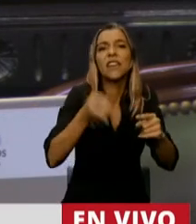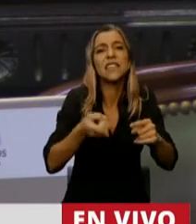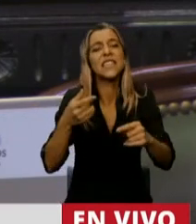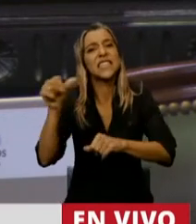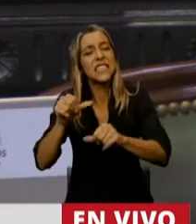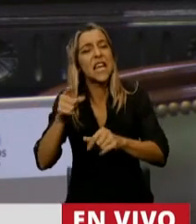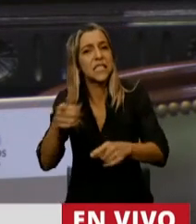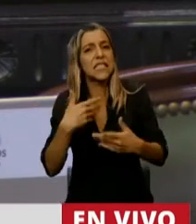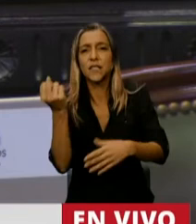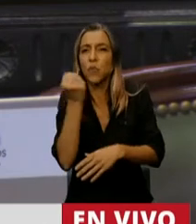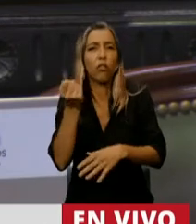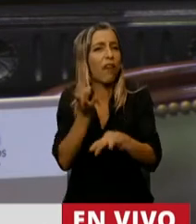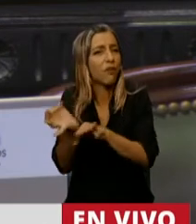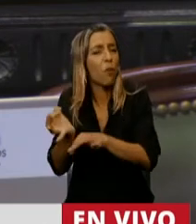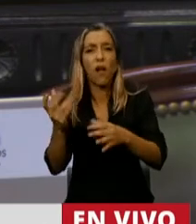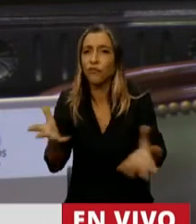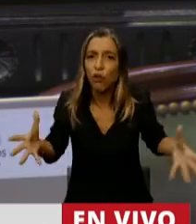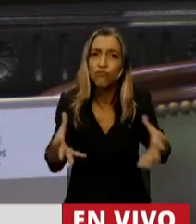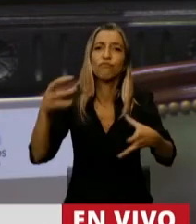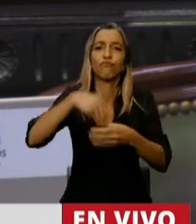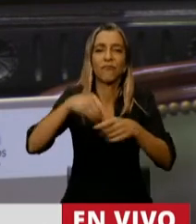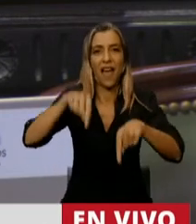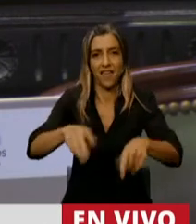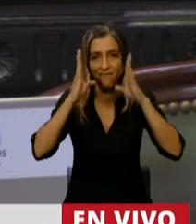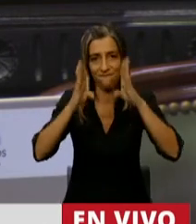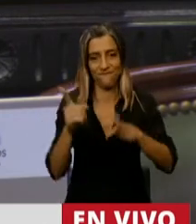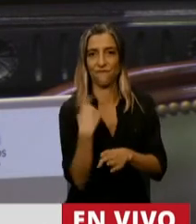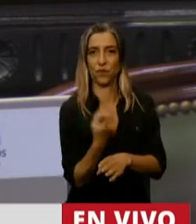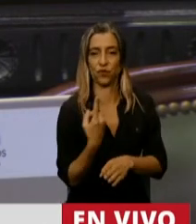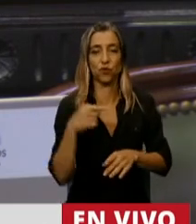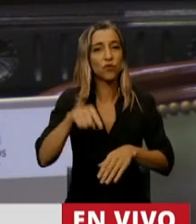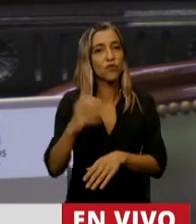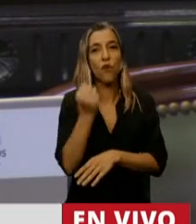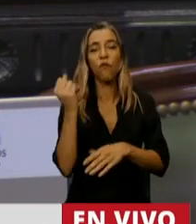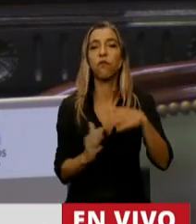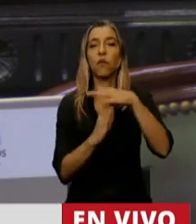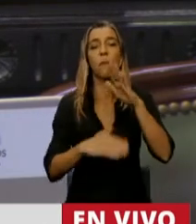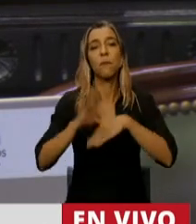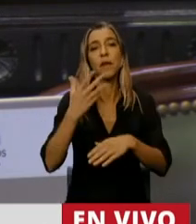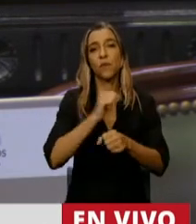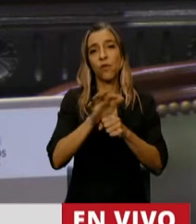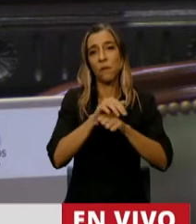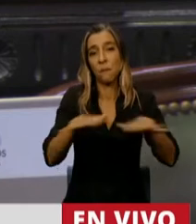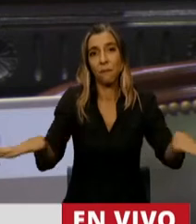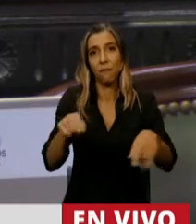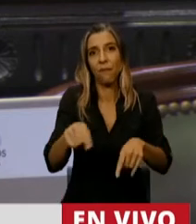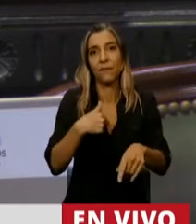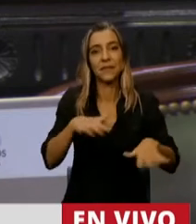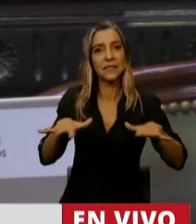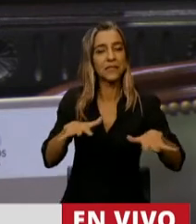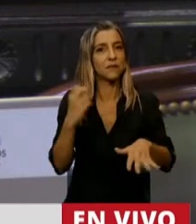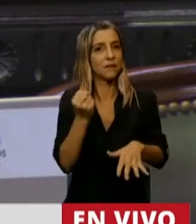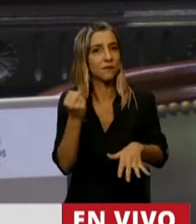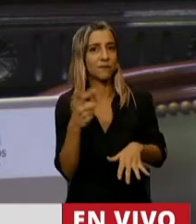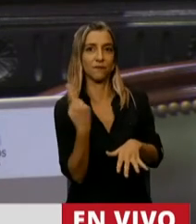con una prioridad fundamental, sobre todo en esta pandemia, que las decisiones que se fijan en este presupuesto tengan que ver con